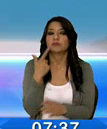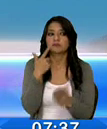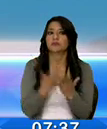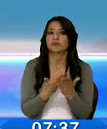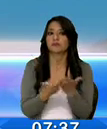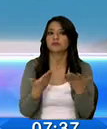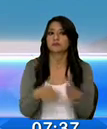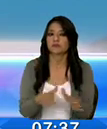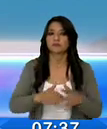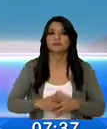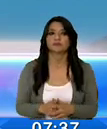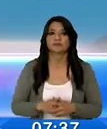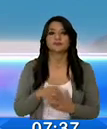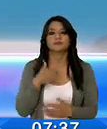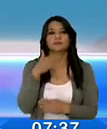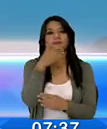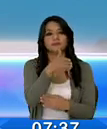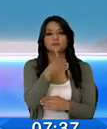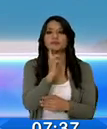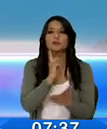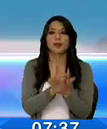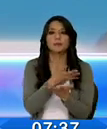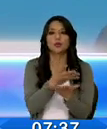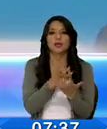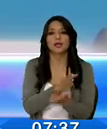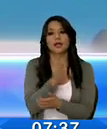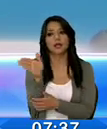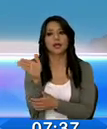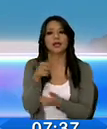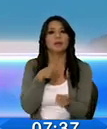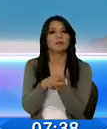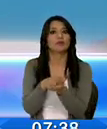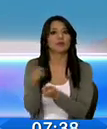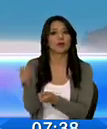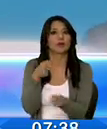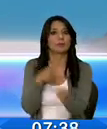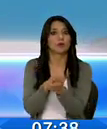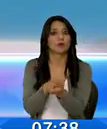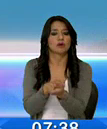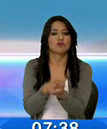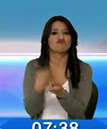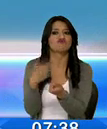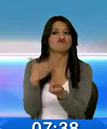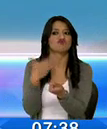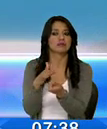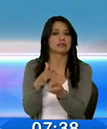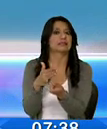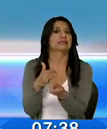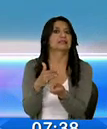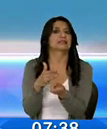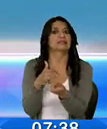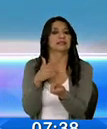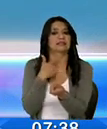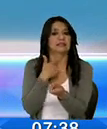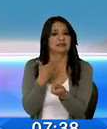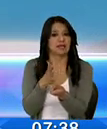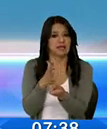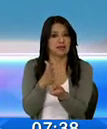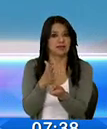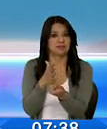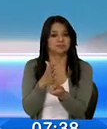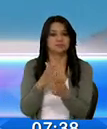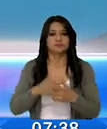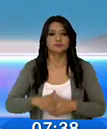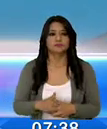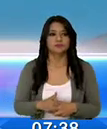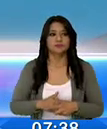demostrado. Mientras él fue a tratar de buscar un espaldarazo, le dieron un golpe también en la espalda, que es lo que te comentaba fuera de